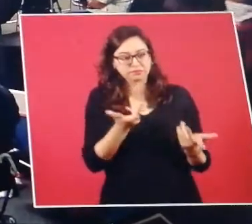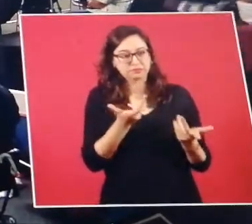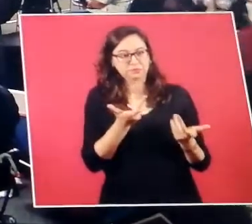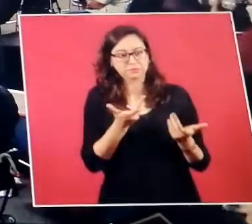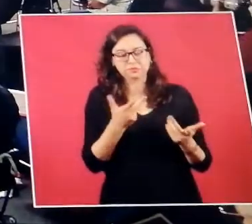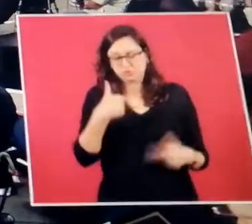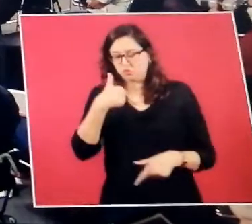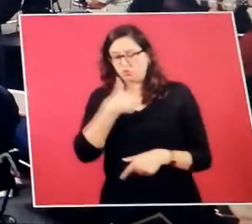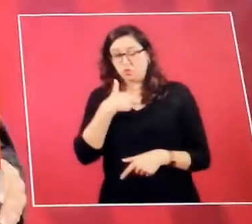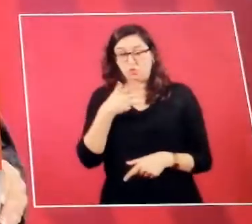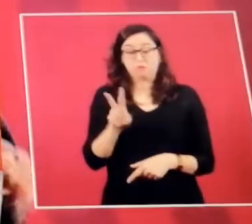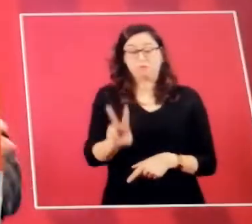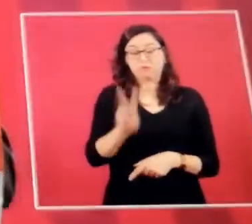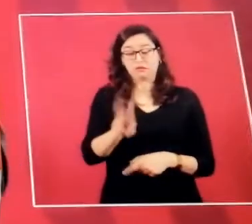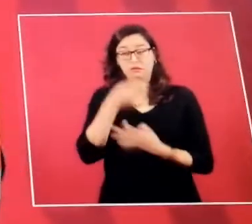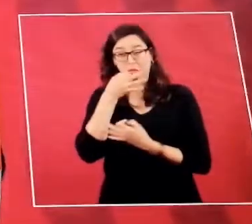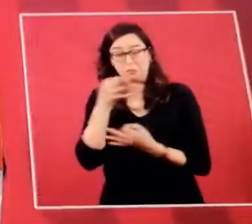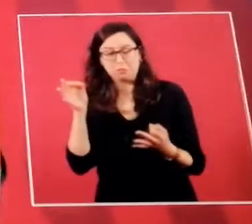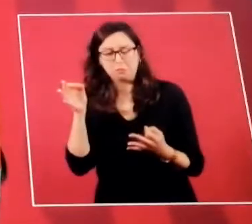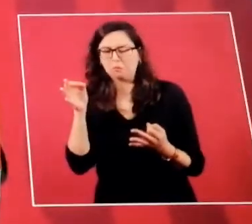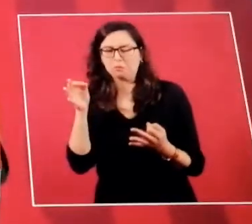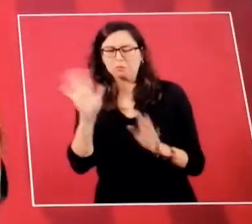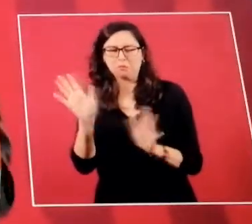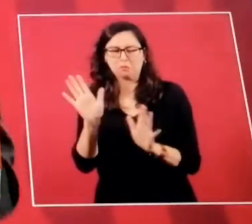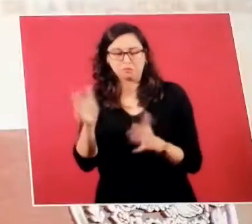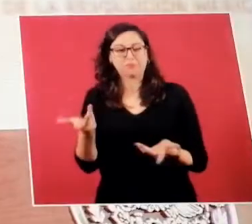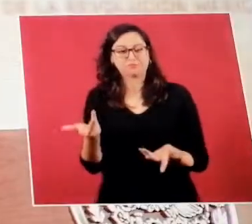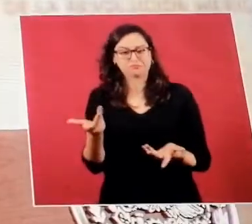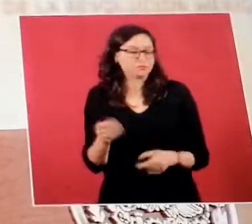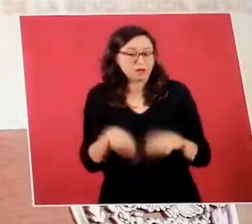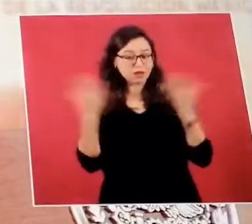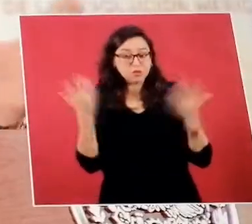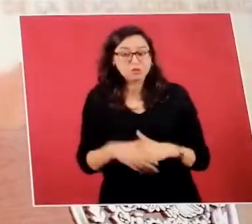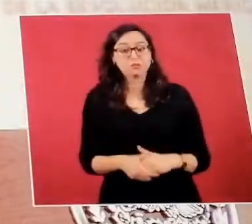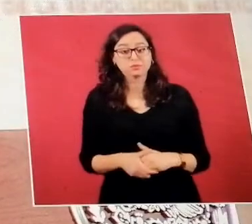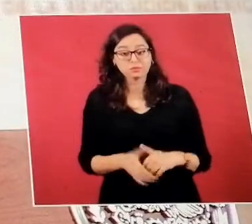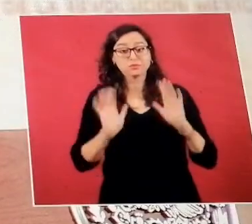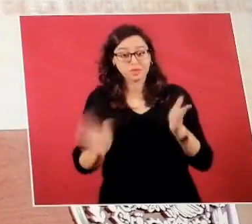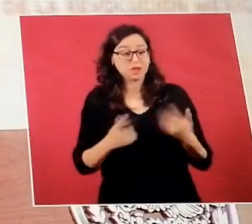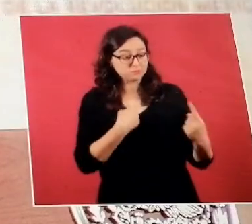relación distinta. Bueno, porque ya hubo un entendimiento,